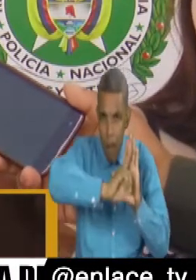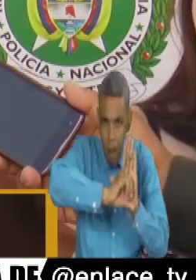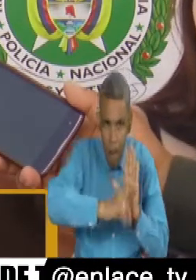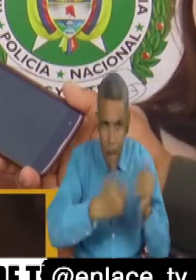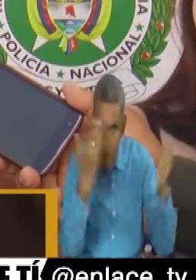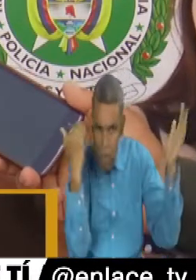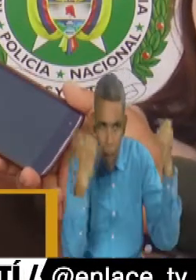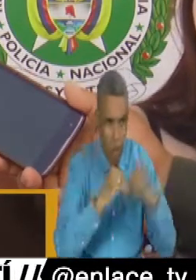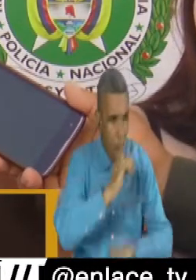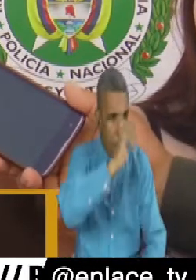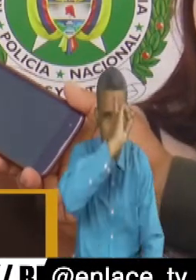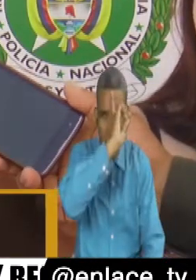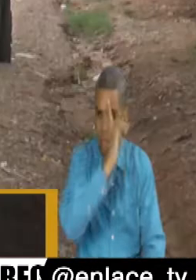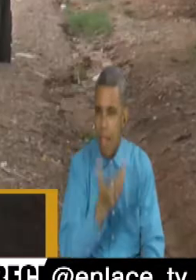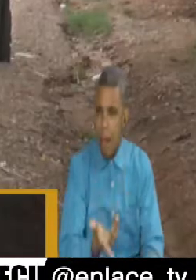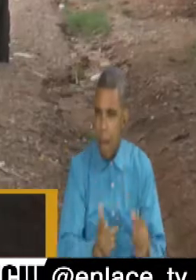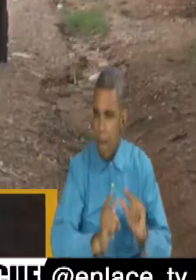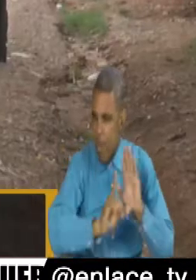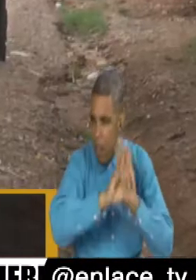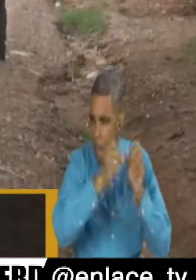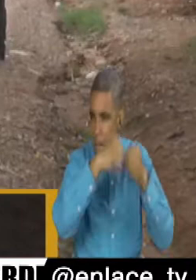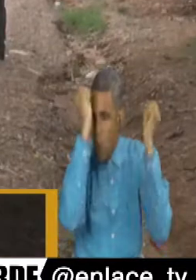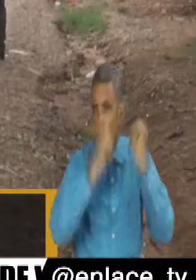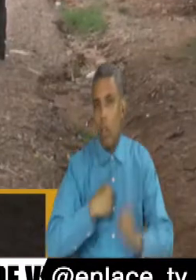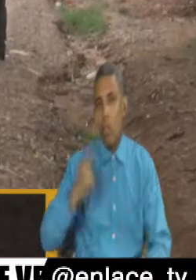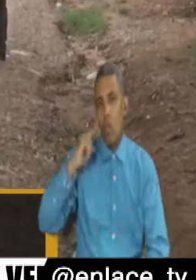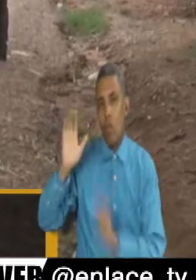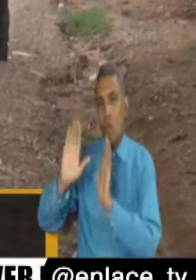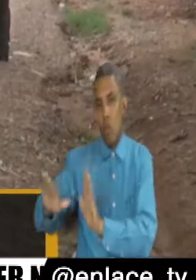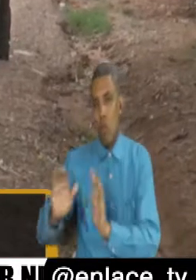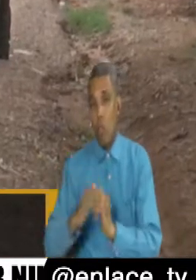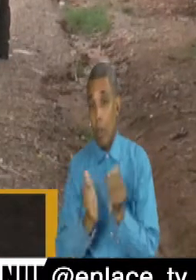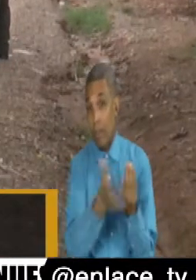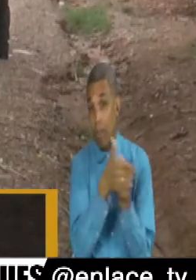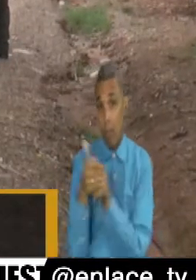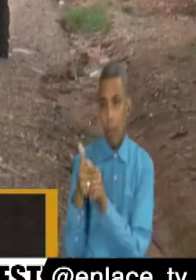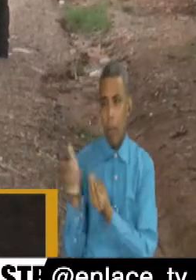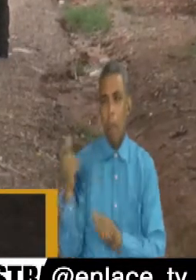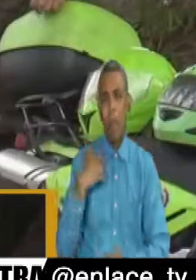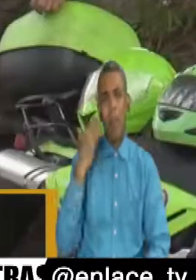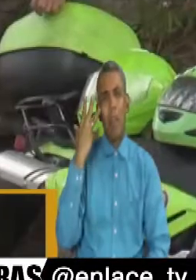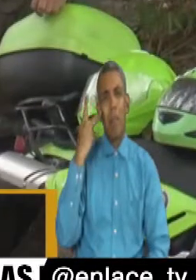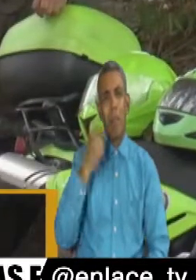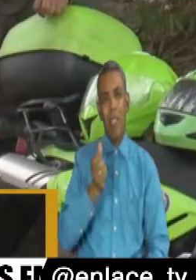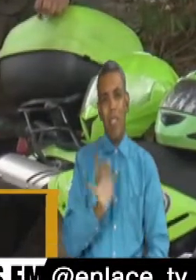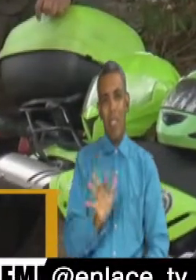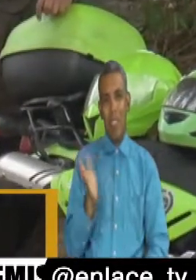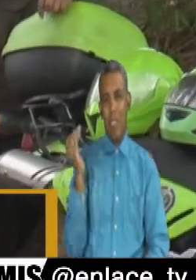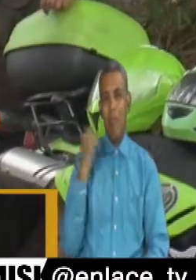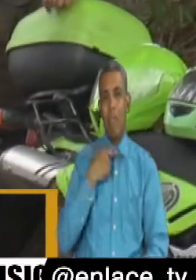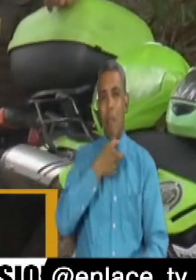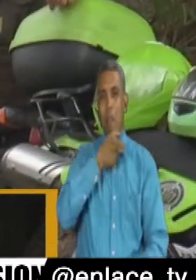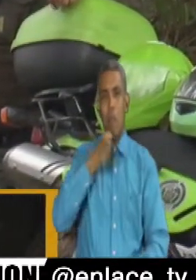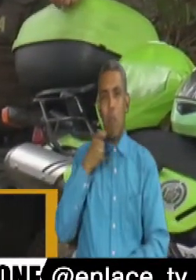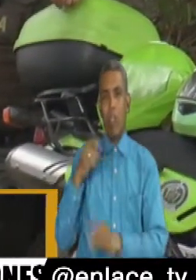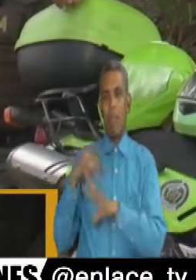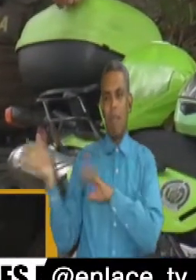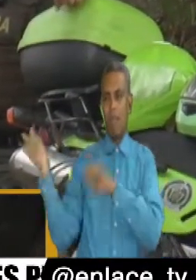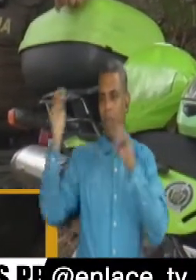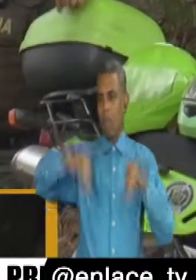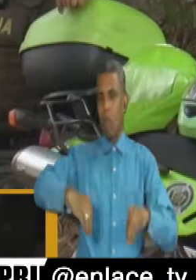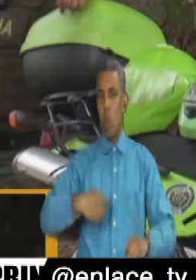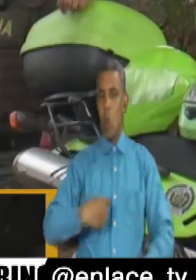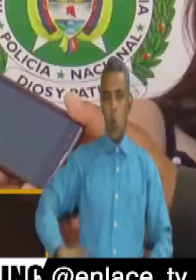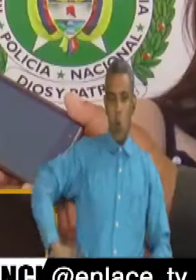por homicidio y por secuestro. Según las autoridades, alias Zunga hacía 15 días se había llegado a la población de Puerto Berrío a tomar el poder de la